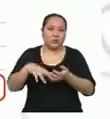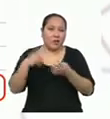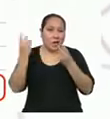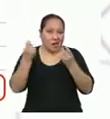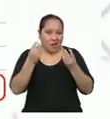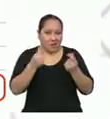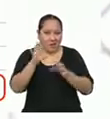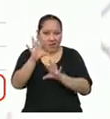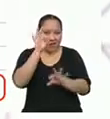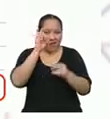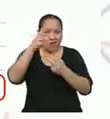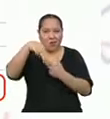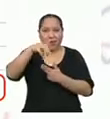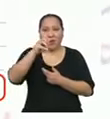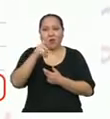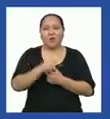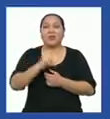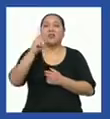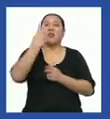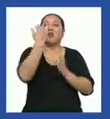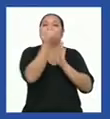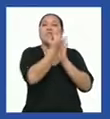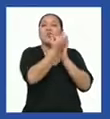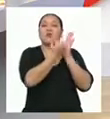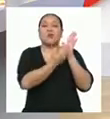calcula la moda? Vamos con el segundo gráfico.